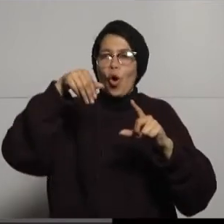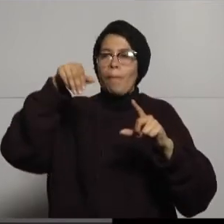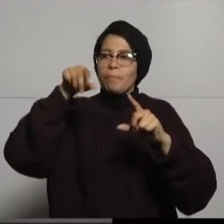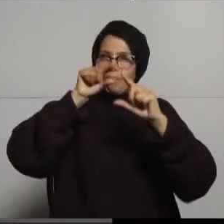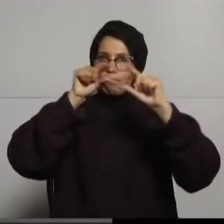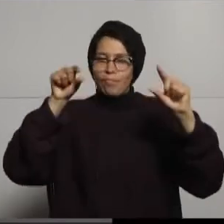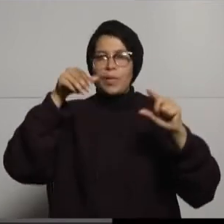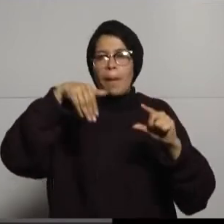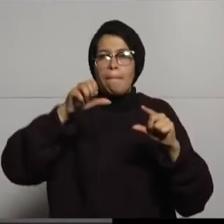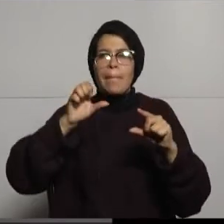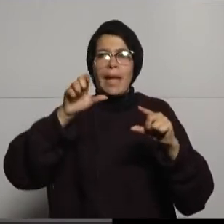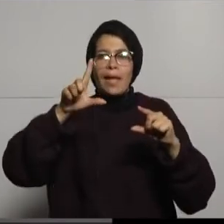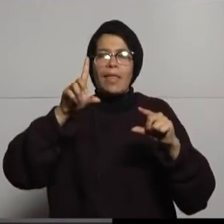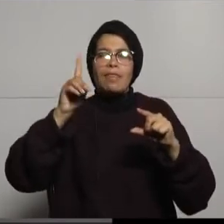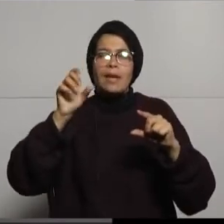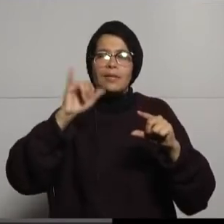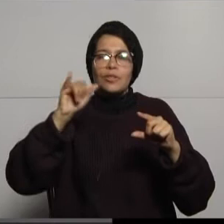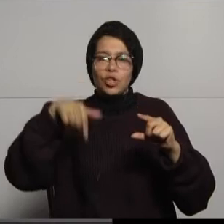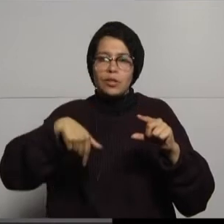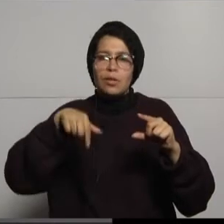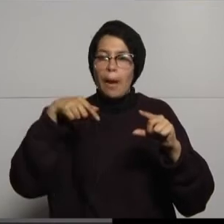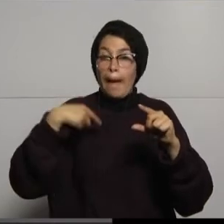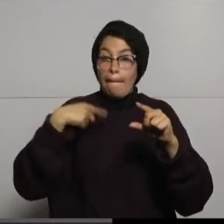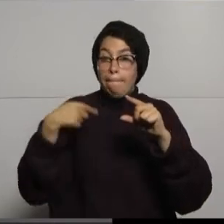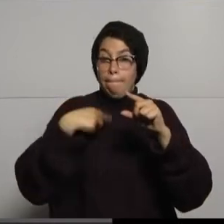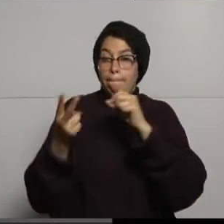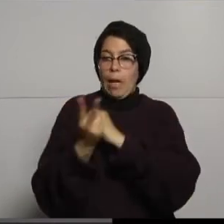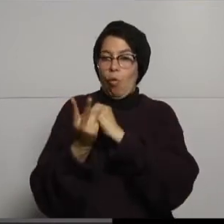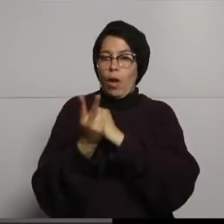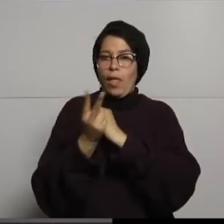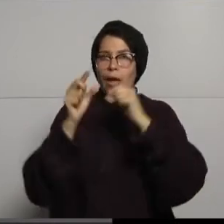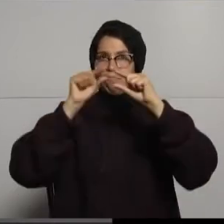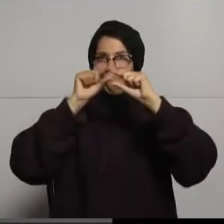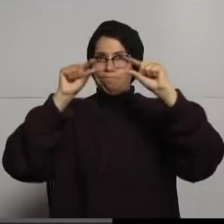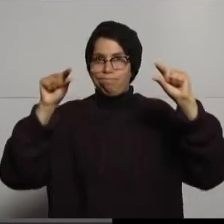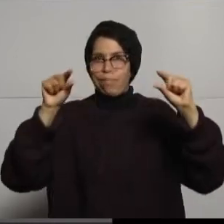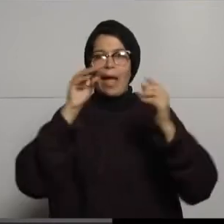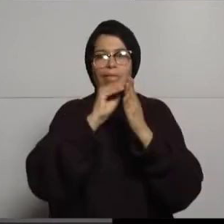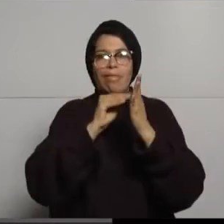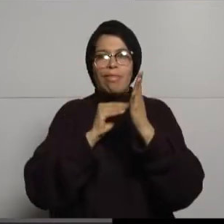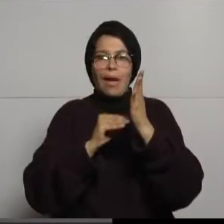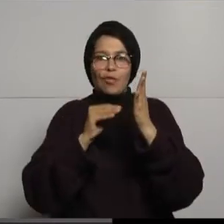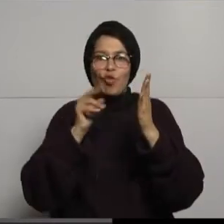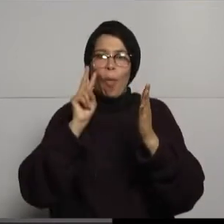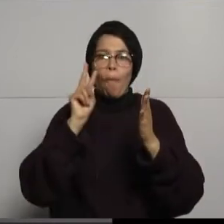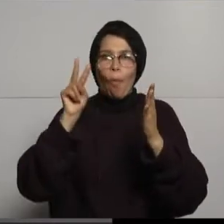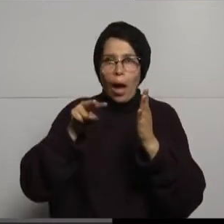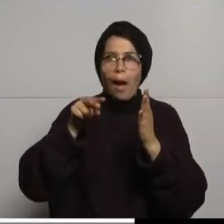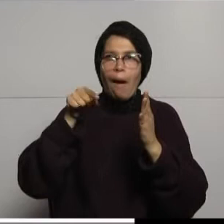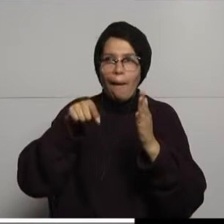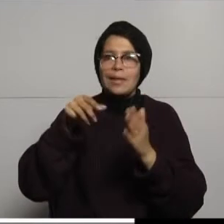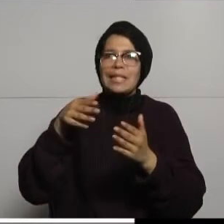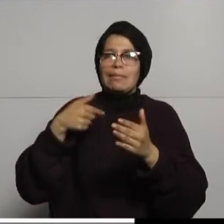temor del manejo de los datos, un temor por el uso político posterior o por la venta de estos datos a otro tipo de proyectos non